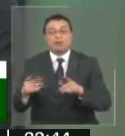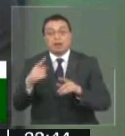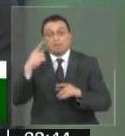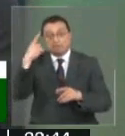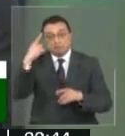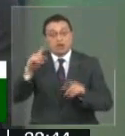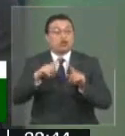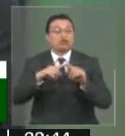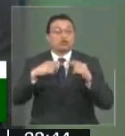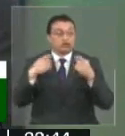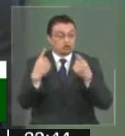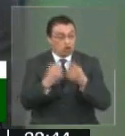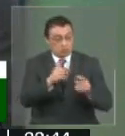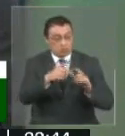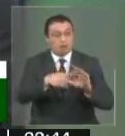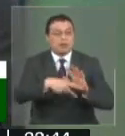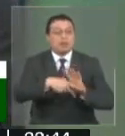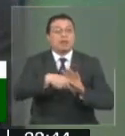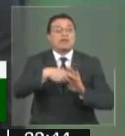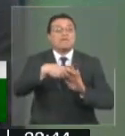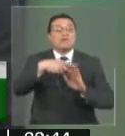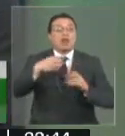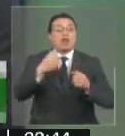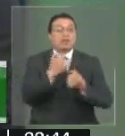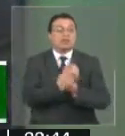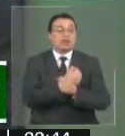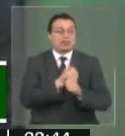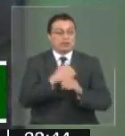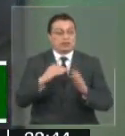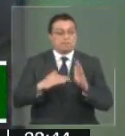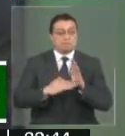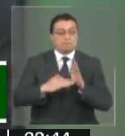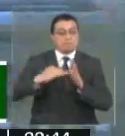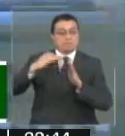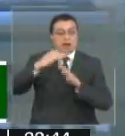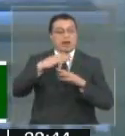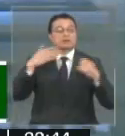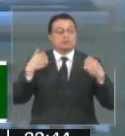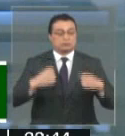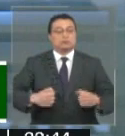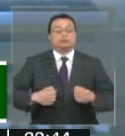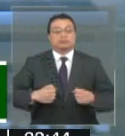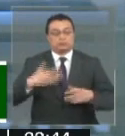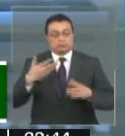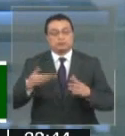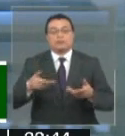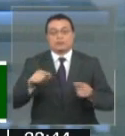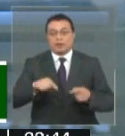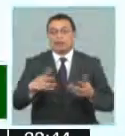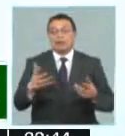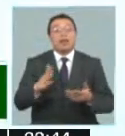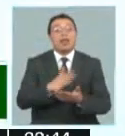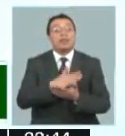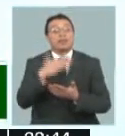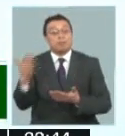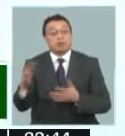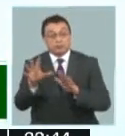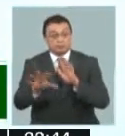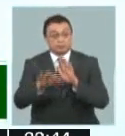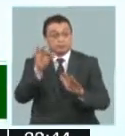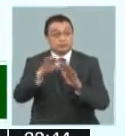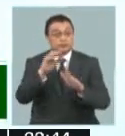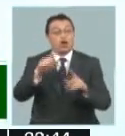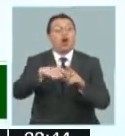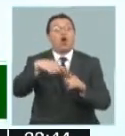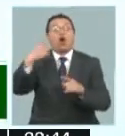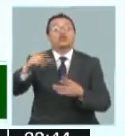todos llegan a un nivel de autonomía mucho más elevado que cuando llegaron al proyecto. ¿Y les pasa que después encuentran trabajo en